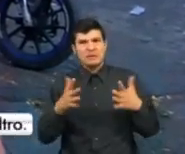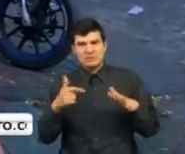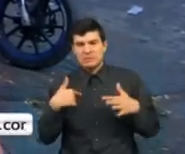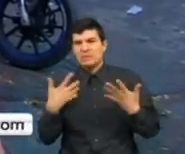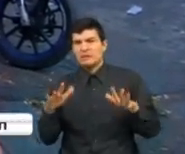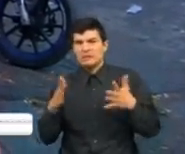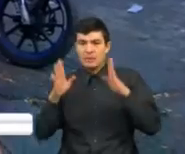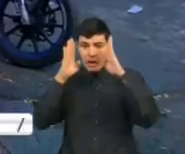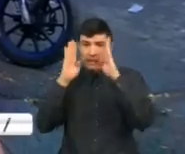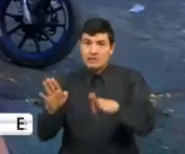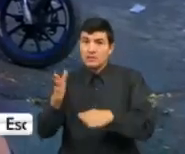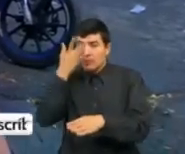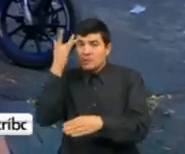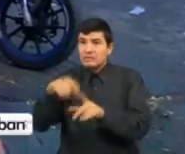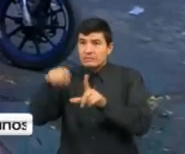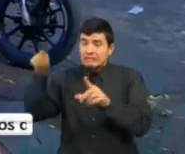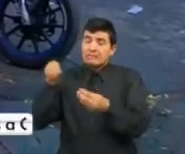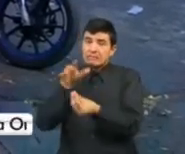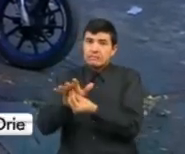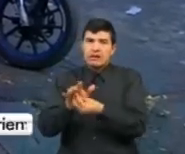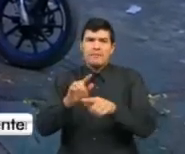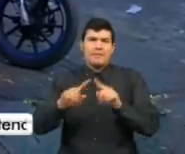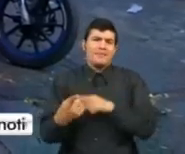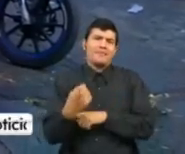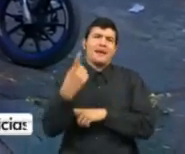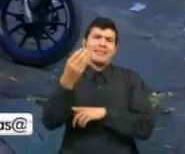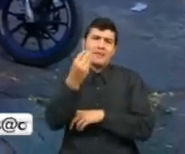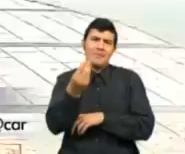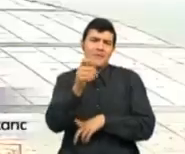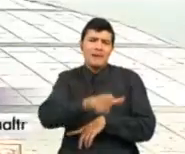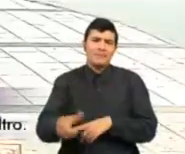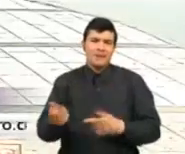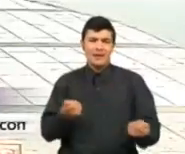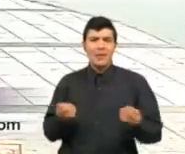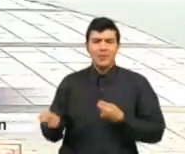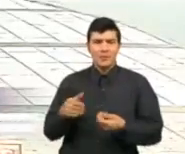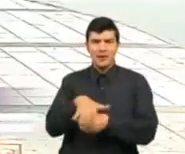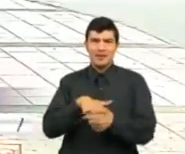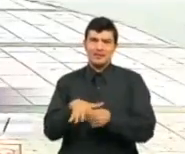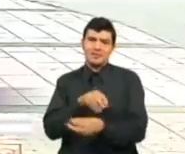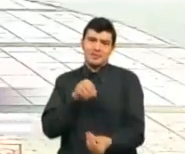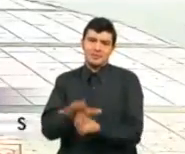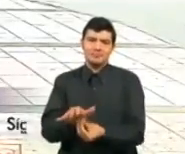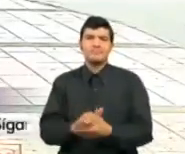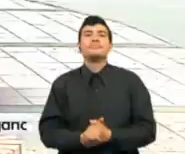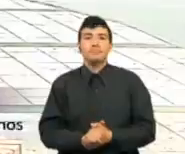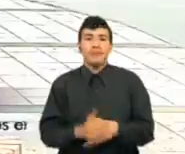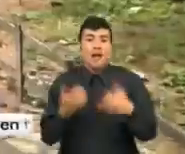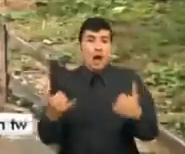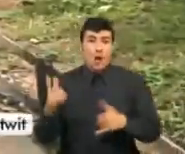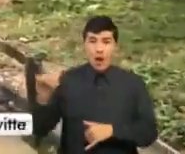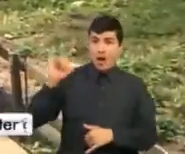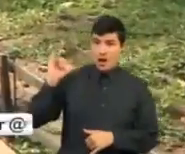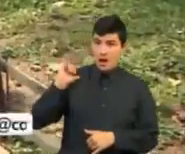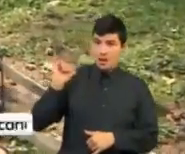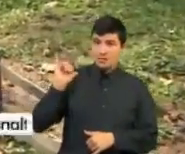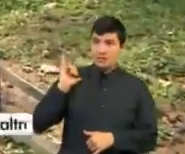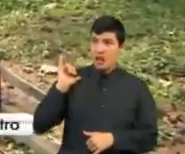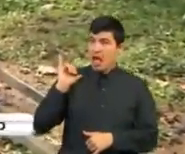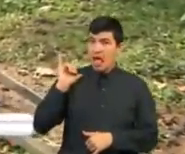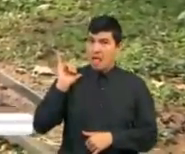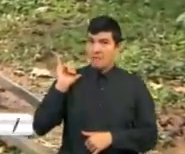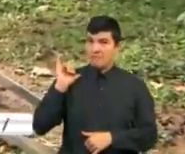pues atención, ¿no? Pero de todas maneras falta mucha gente para controlar. Hasta el momento el Ejército Nacional no ha confirmado